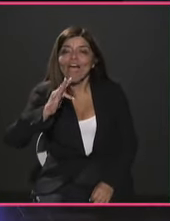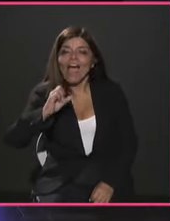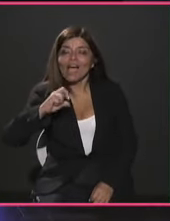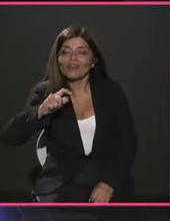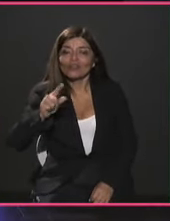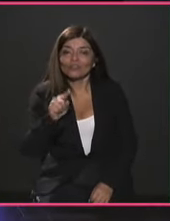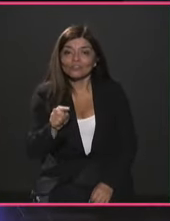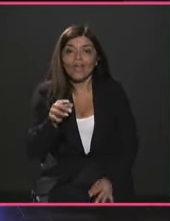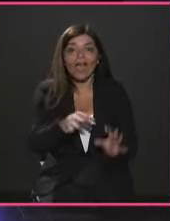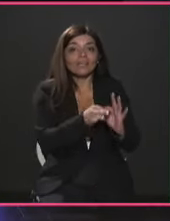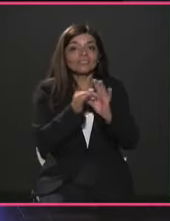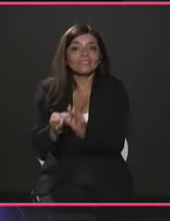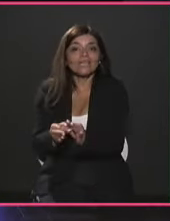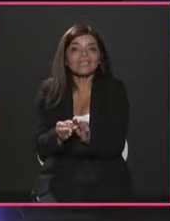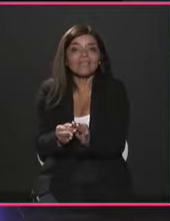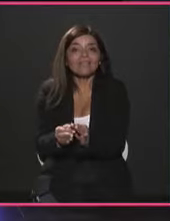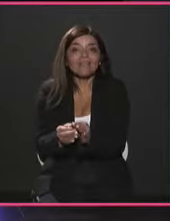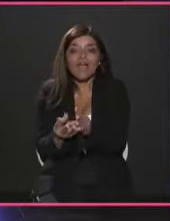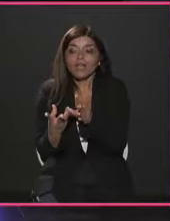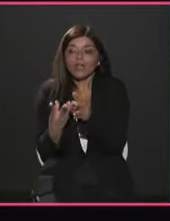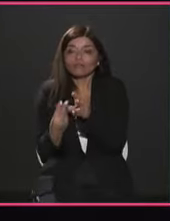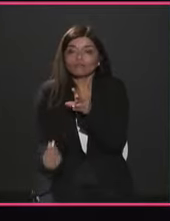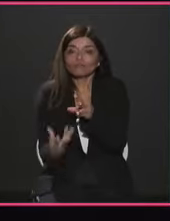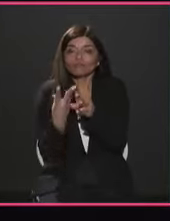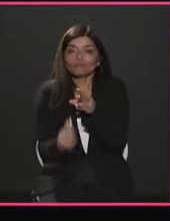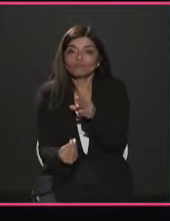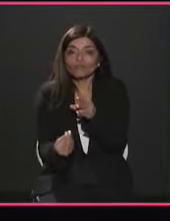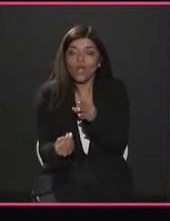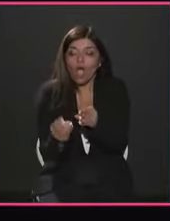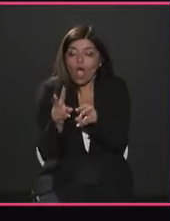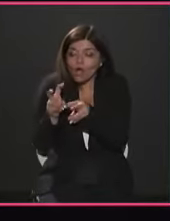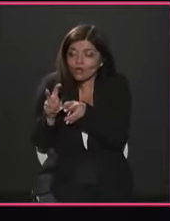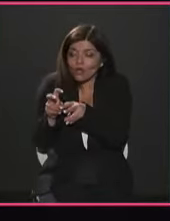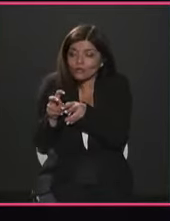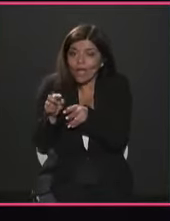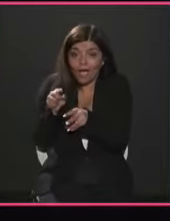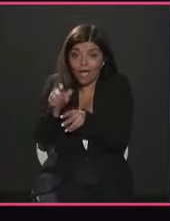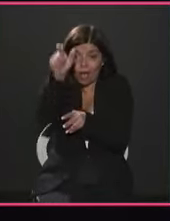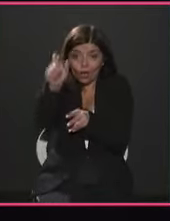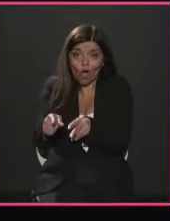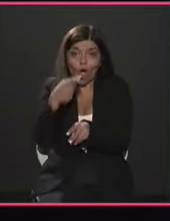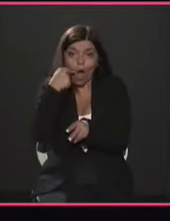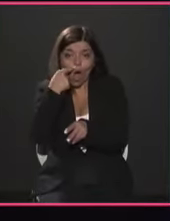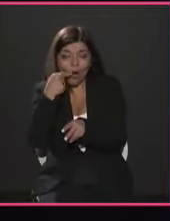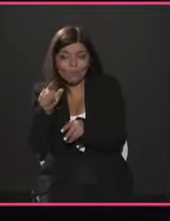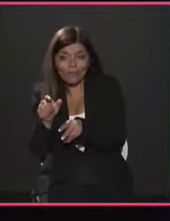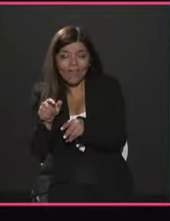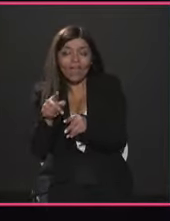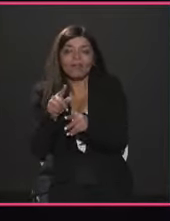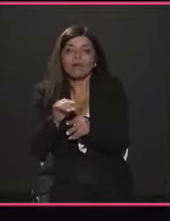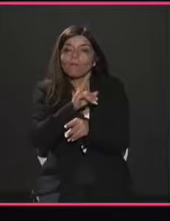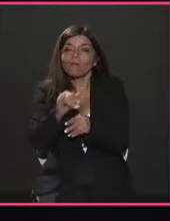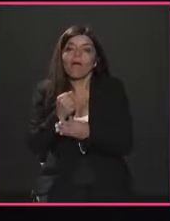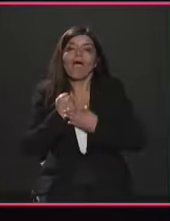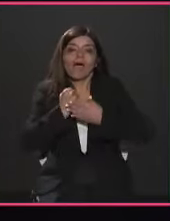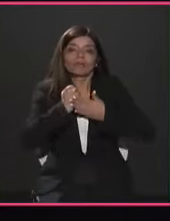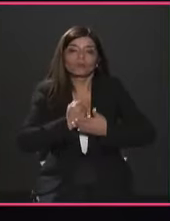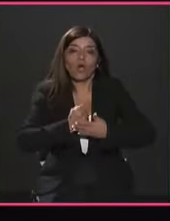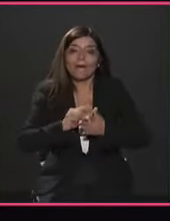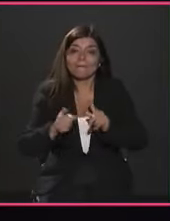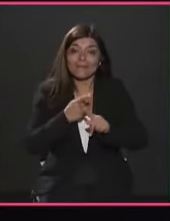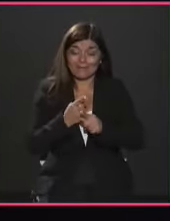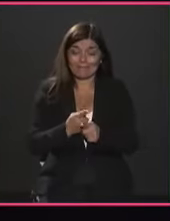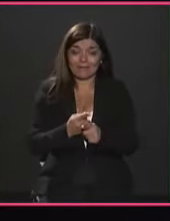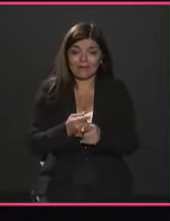que come bacterias Félix luego pasó a ayudar el primer centro